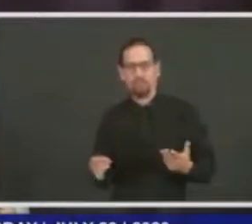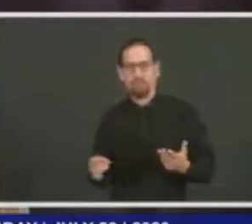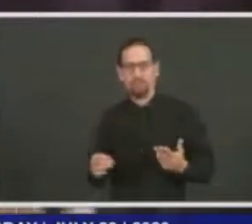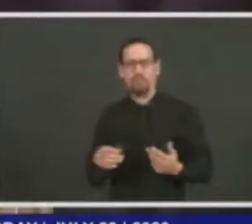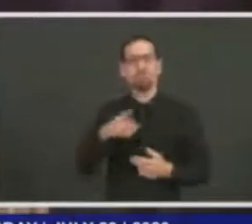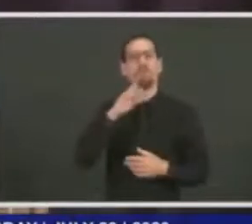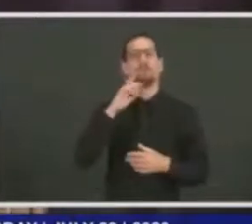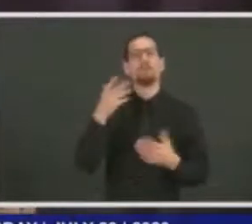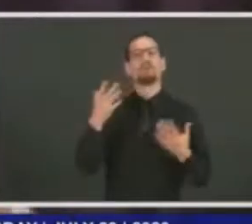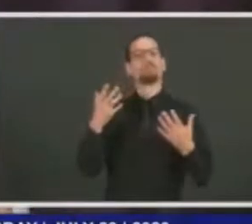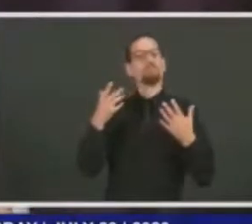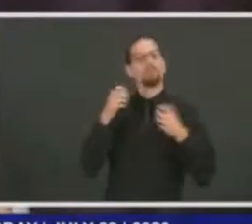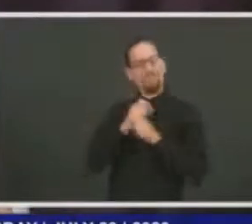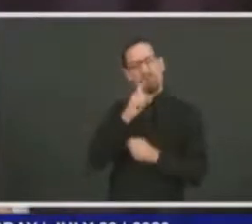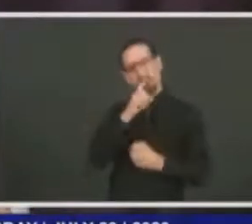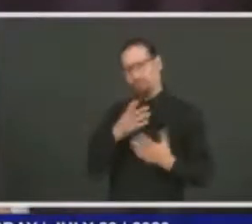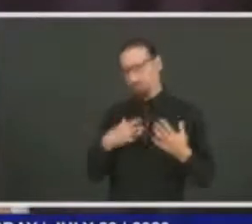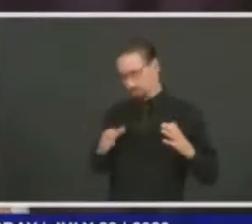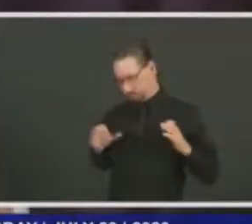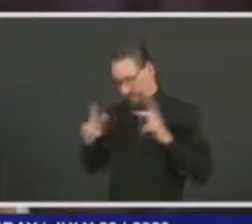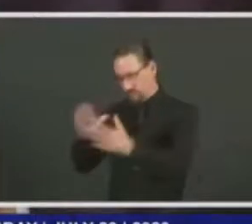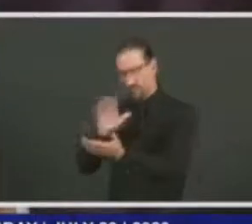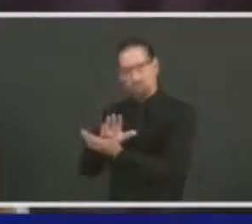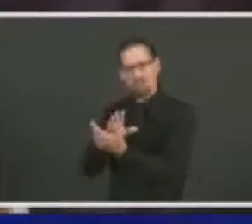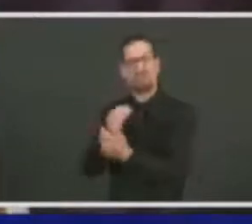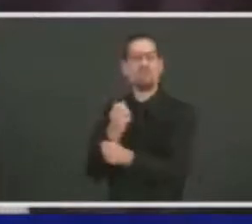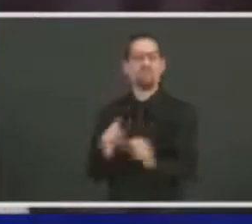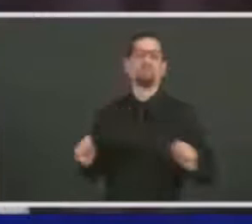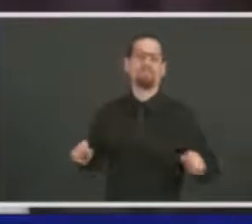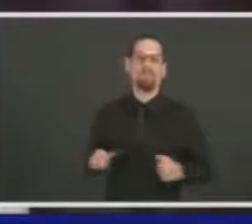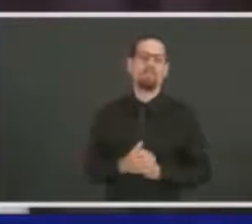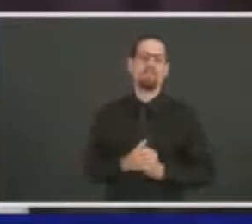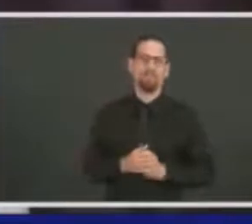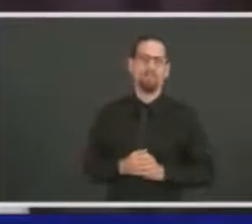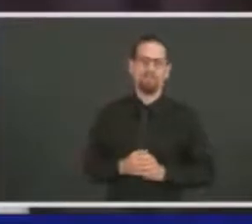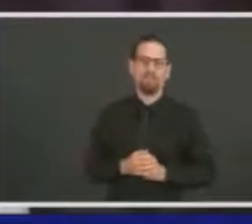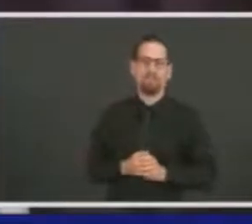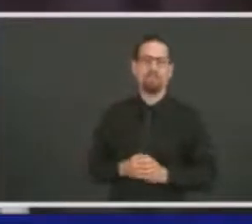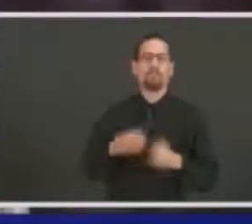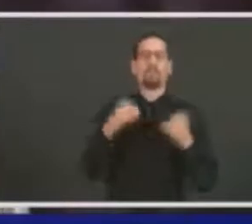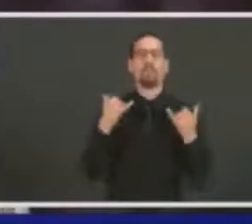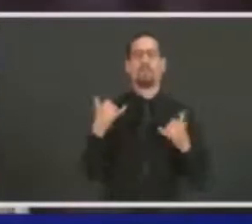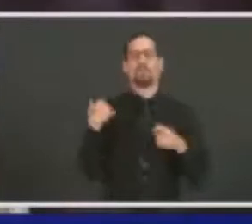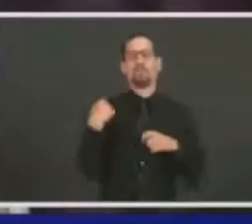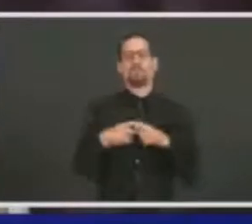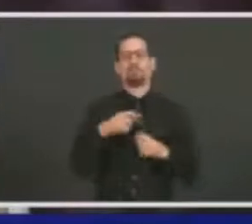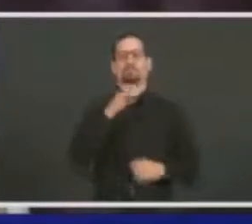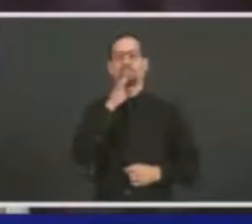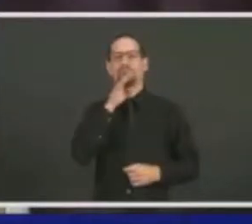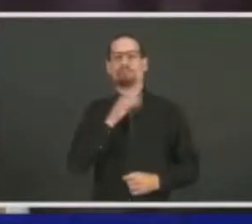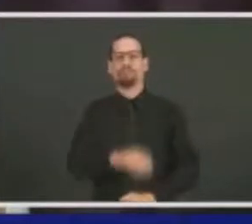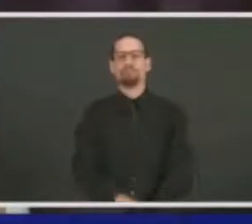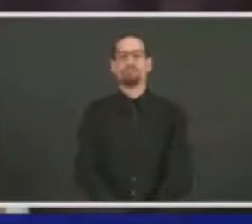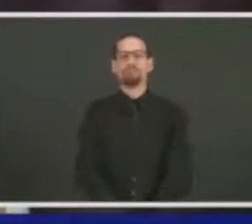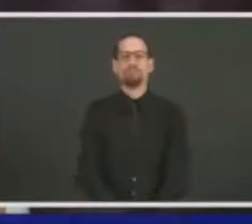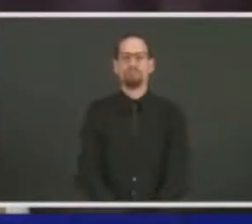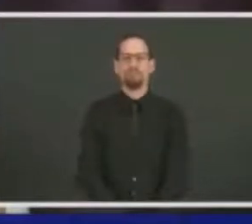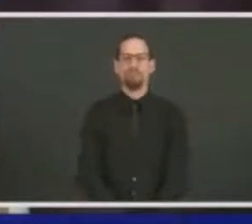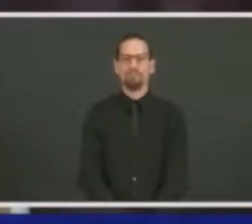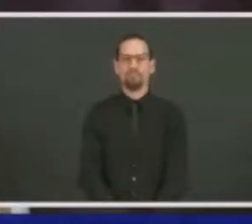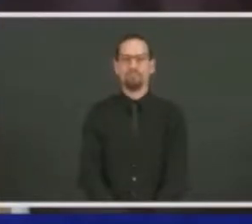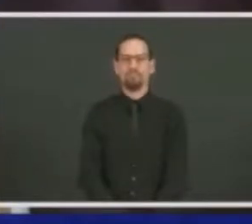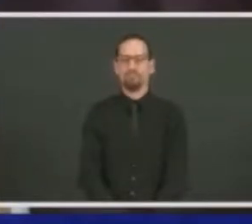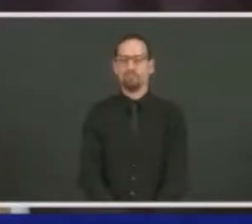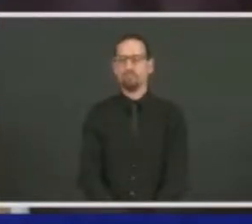la flexibilidad. Nosotros estamos trabajando, los distritos el viernes van a poner su plan para que ustedes lo tengan